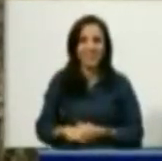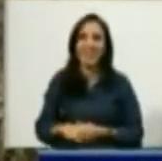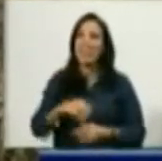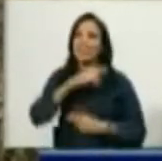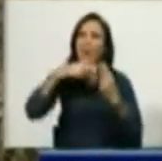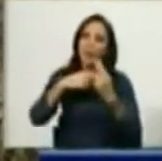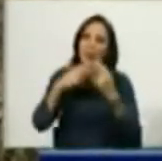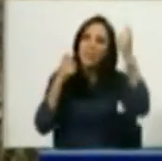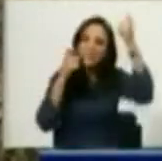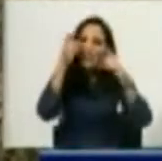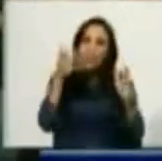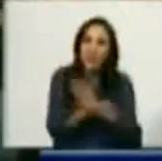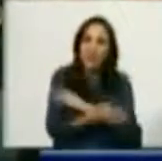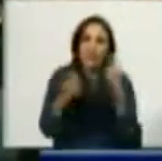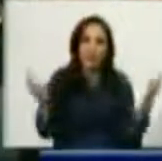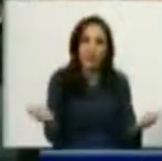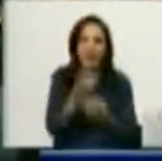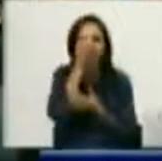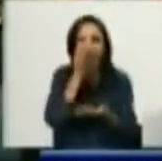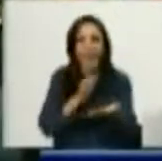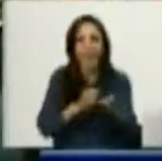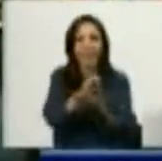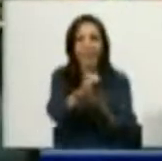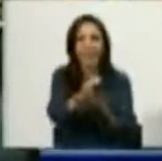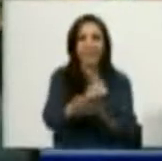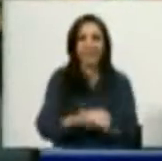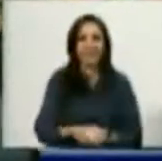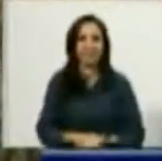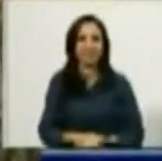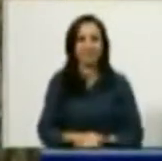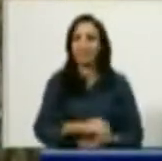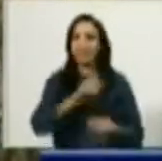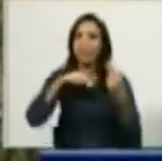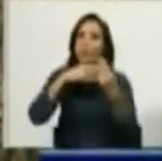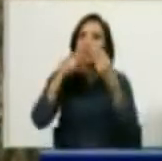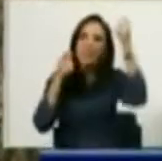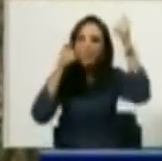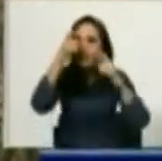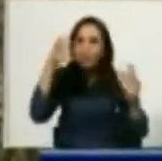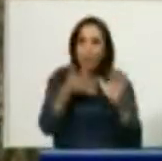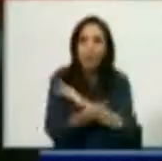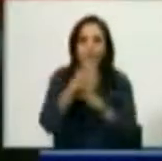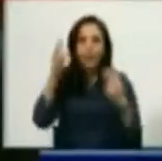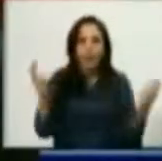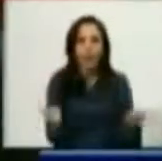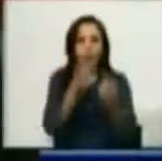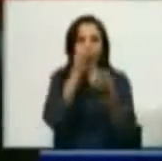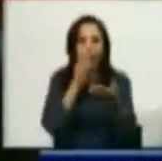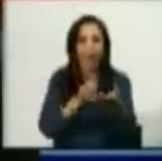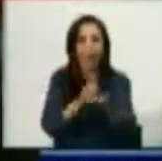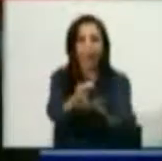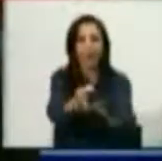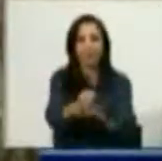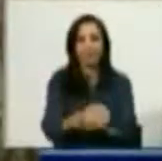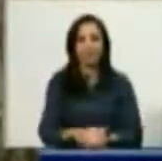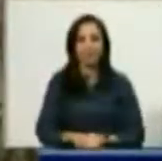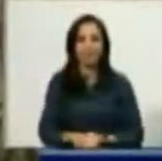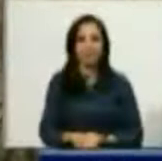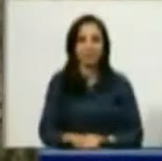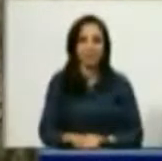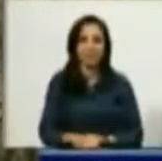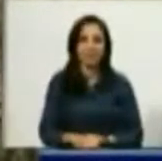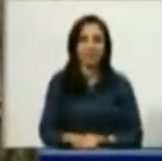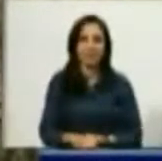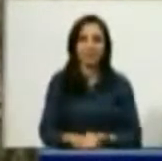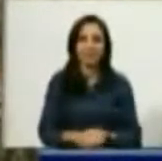numeral chavismo es numeral chavismo es yo le